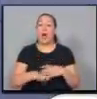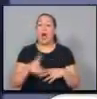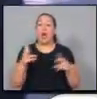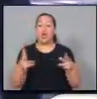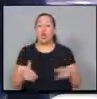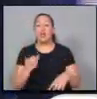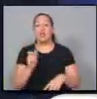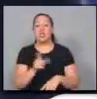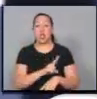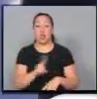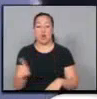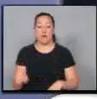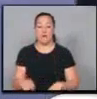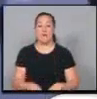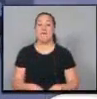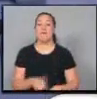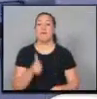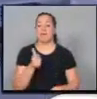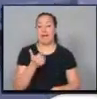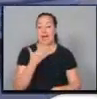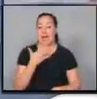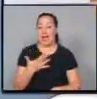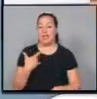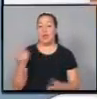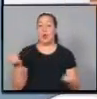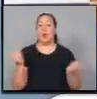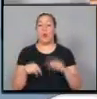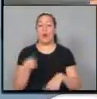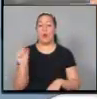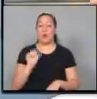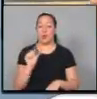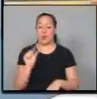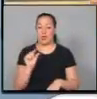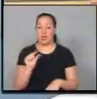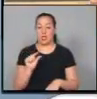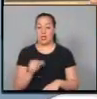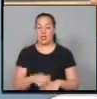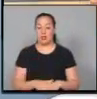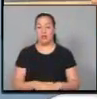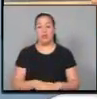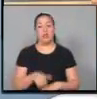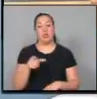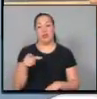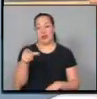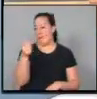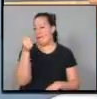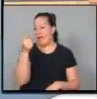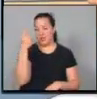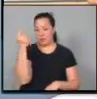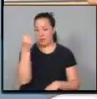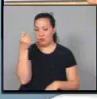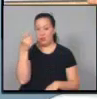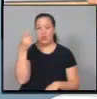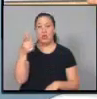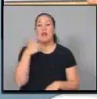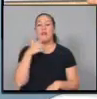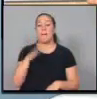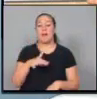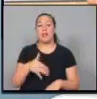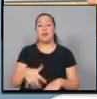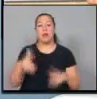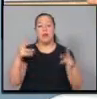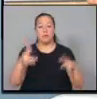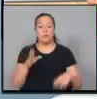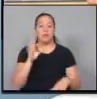o no. Gracias, Romina. Bueno, vamos a volver en cualquier momento. Por supuesto que tenés prioridad. Amenaza de corte en la Panamericana a la altura